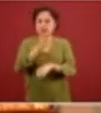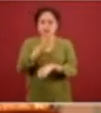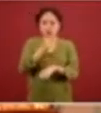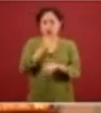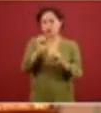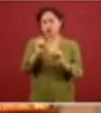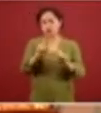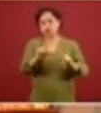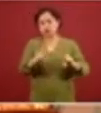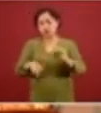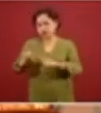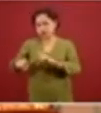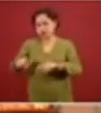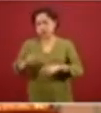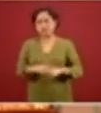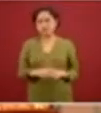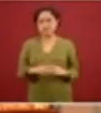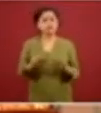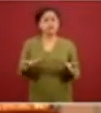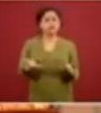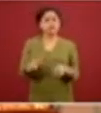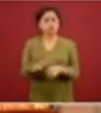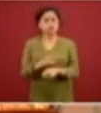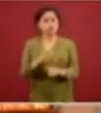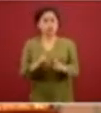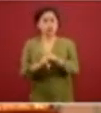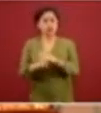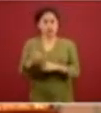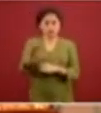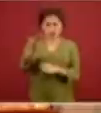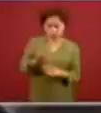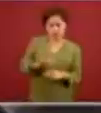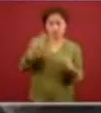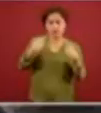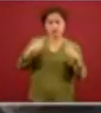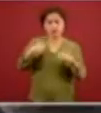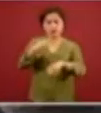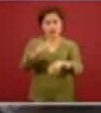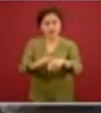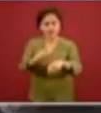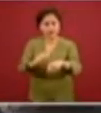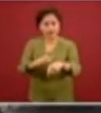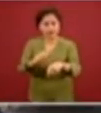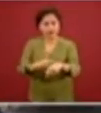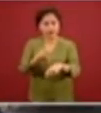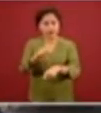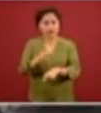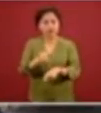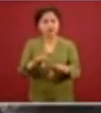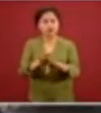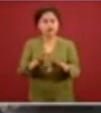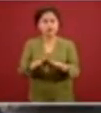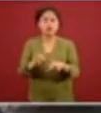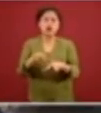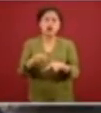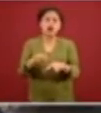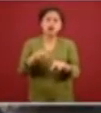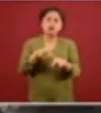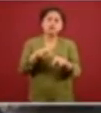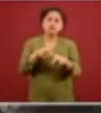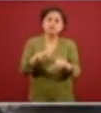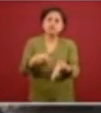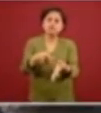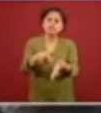separado. ¿Qué necesidad tienen entonces estos pacientes? Tienen necesidad de transfusión. Pongamos un